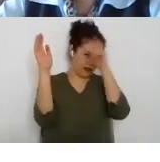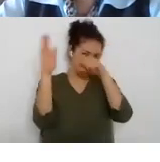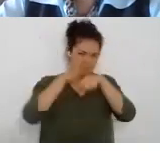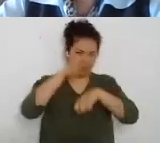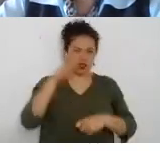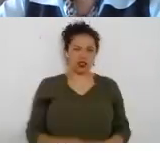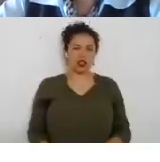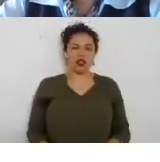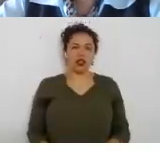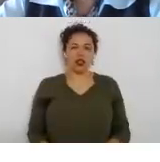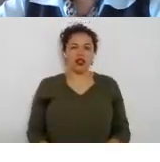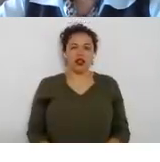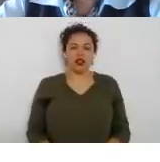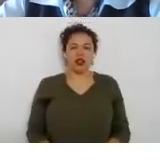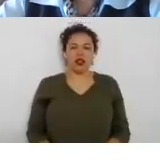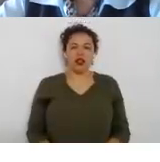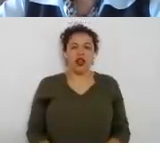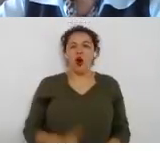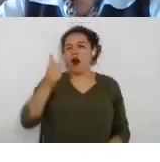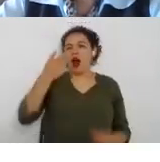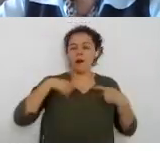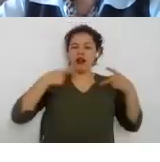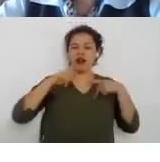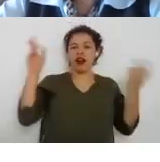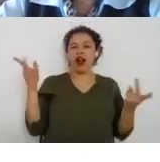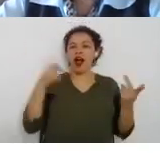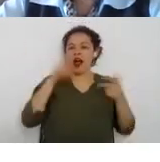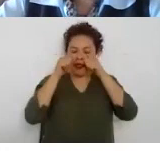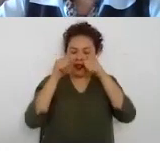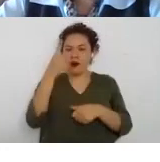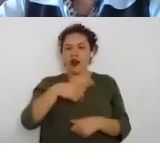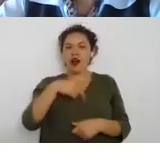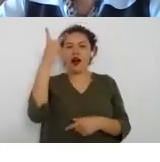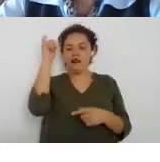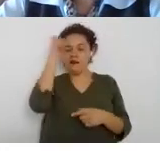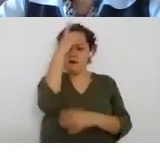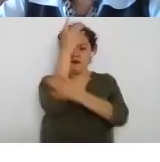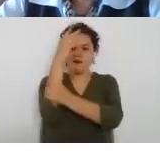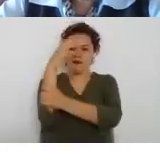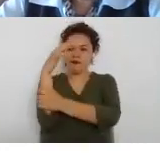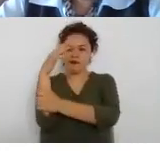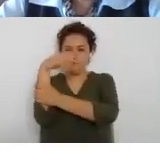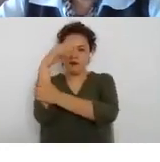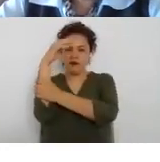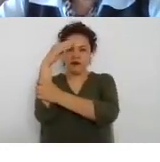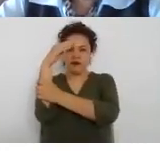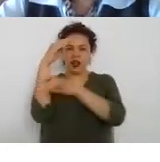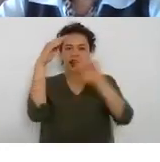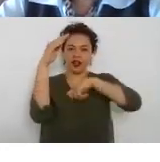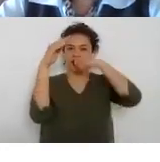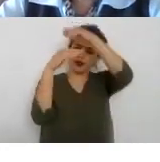Si solo es un primer respondiente, va a ser complicado que con una mano levante la extremidad y con